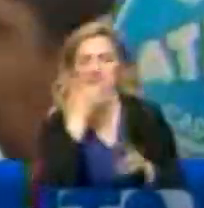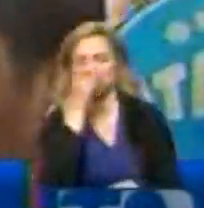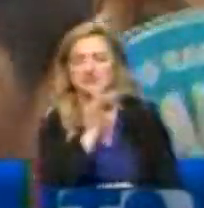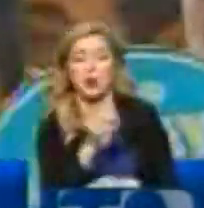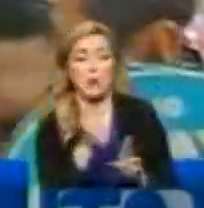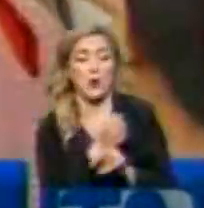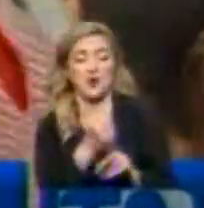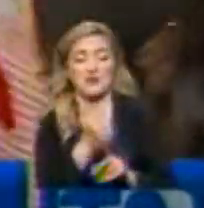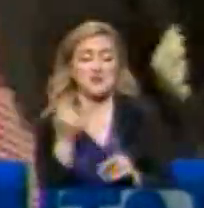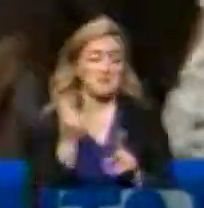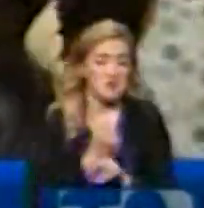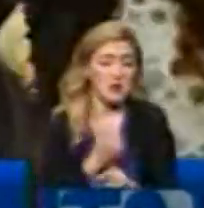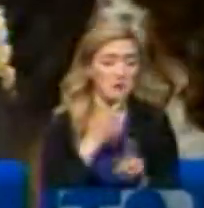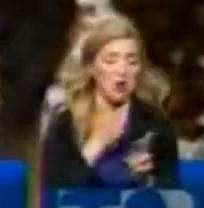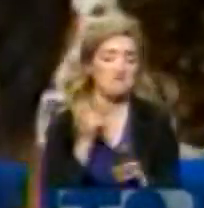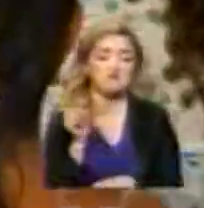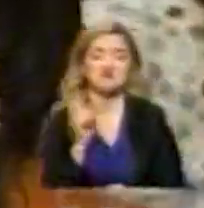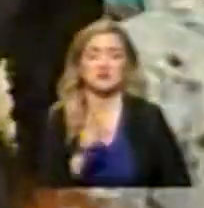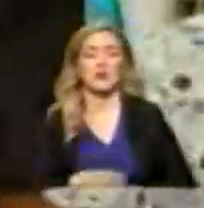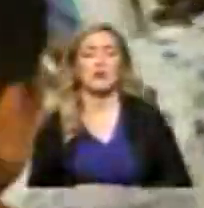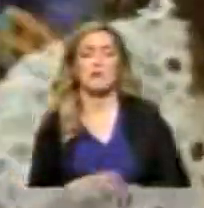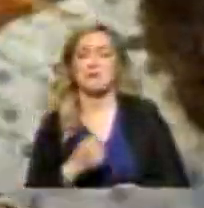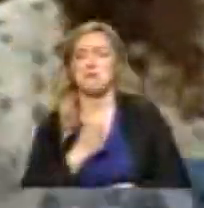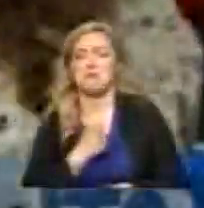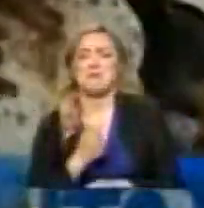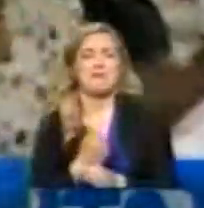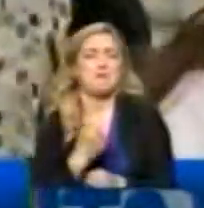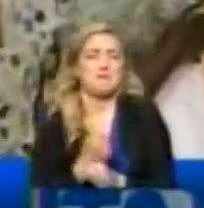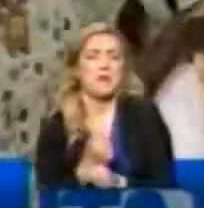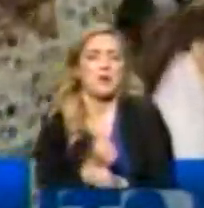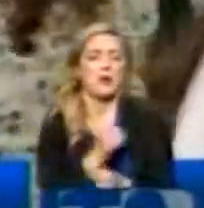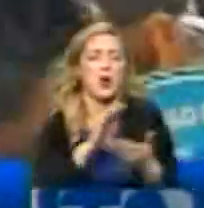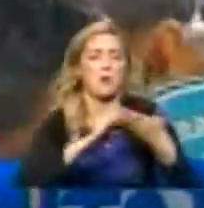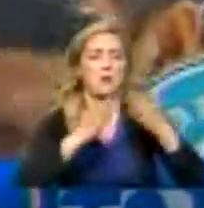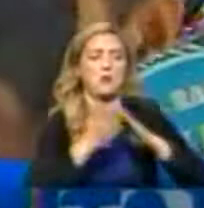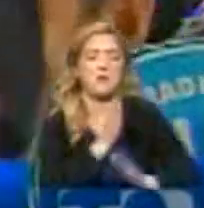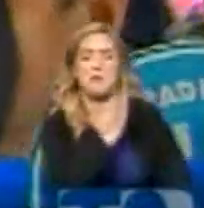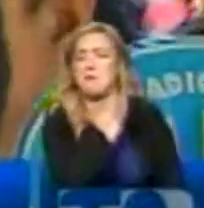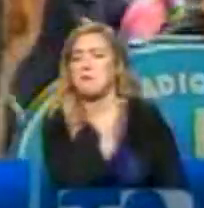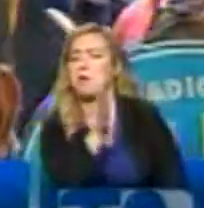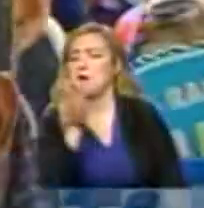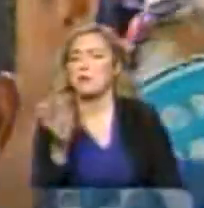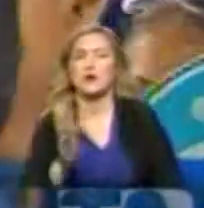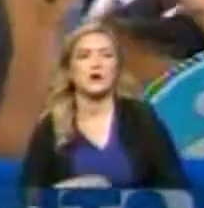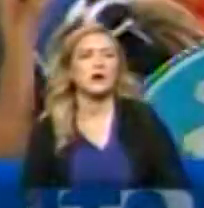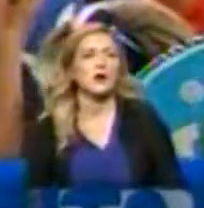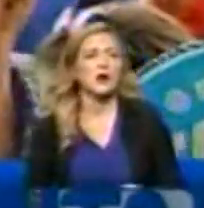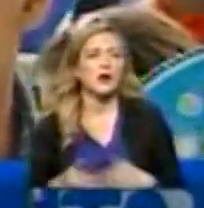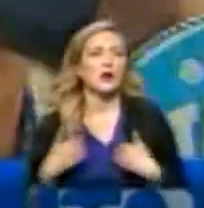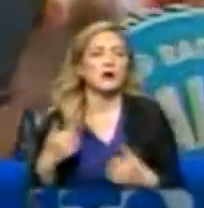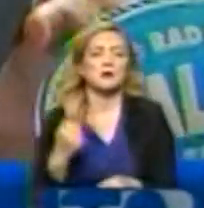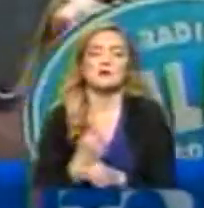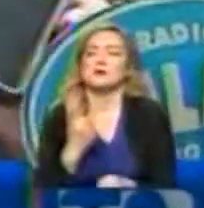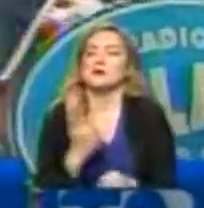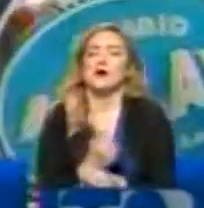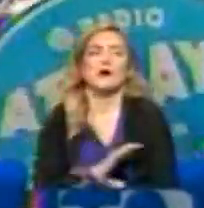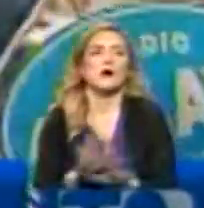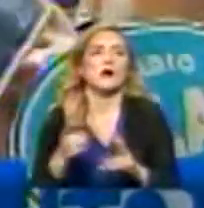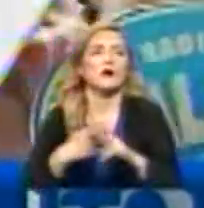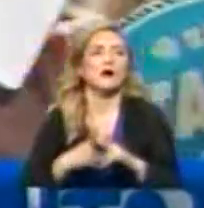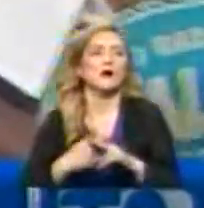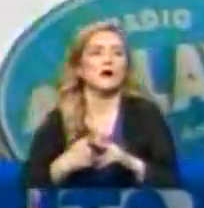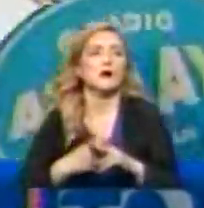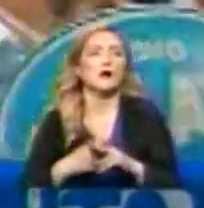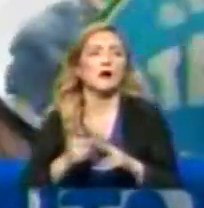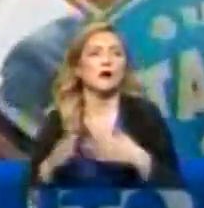violencia con violencia. Agregó que seguirá trabajando y recorriendo comunidades. Lo único que iba a hacer es trabajar. Desde que empecé he recorrido